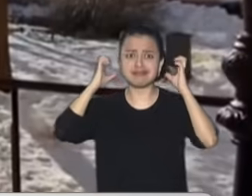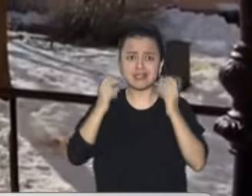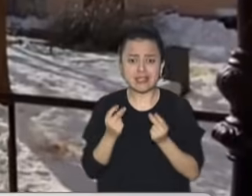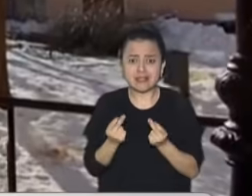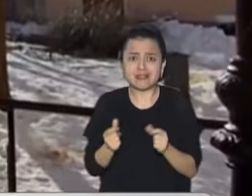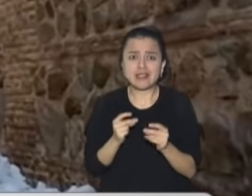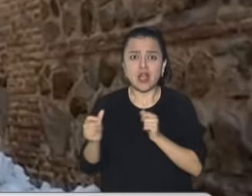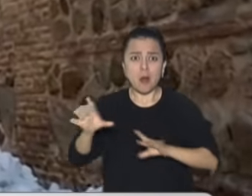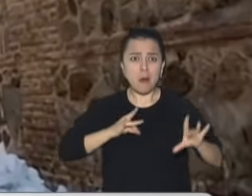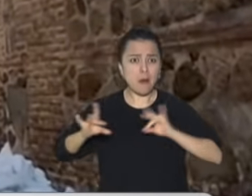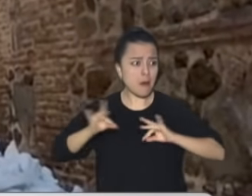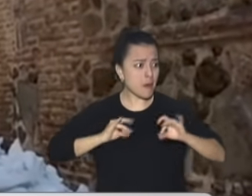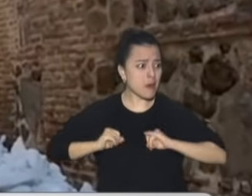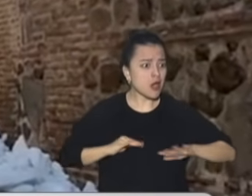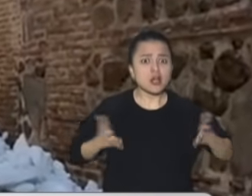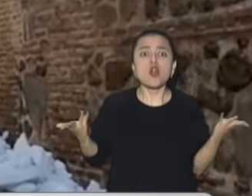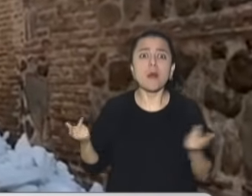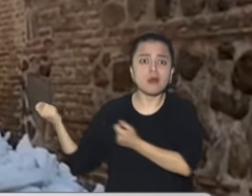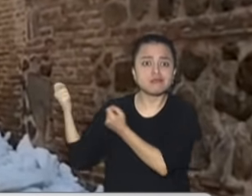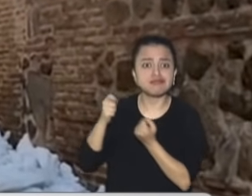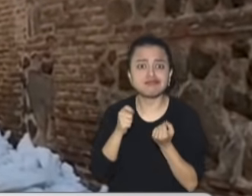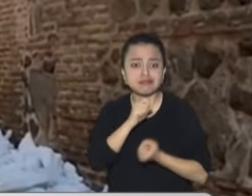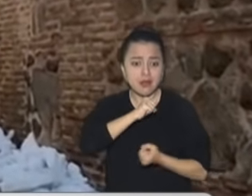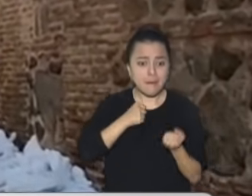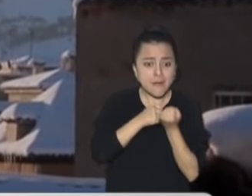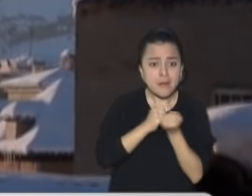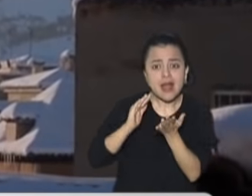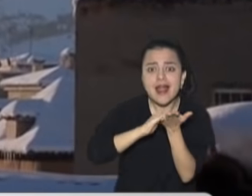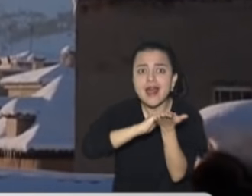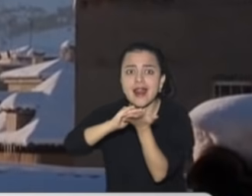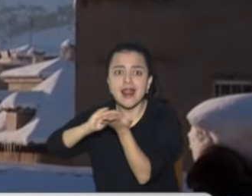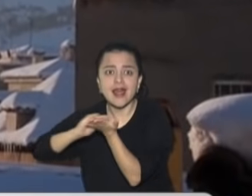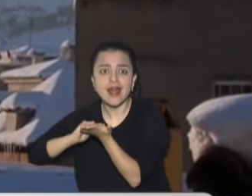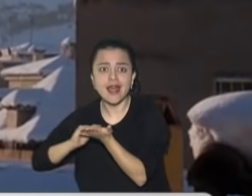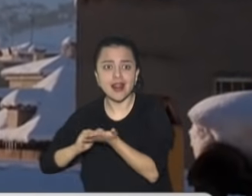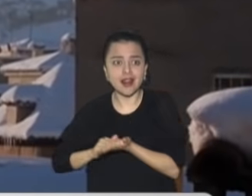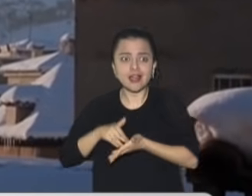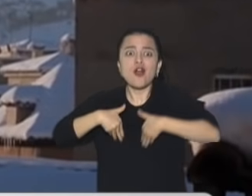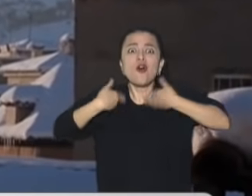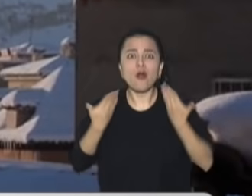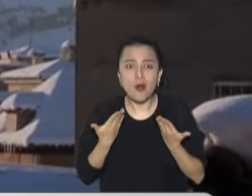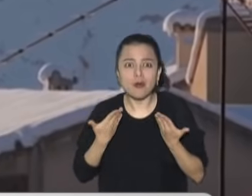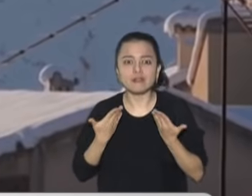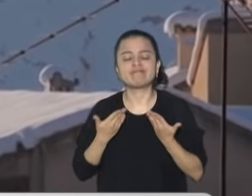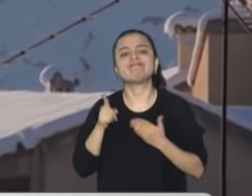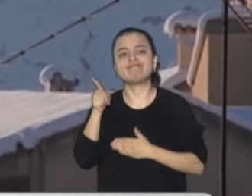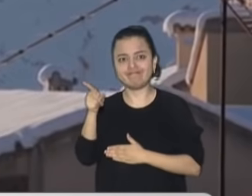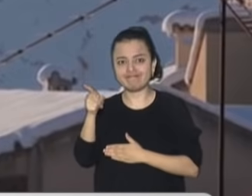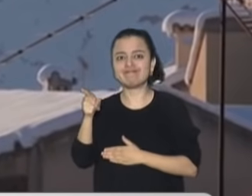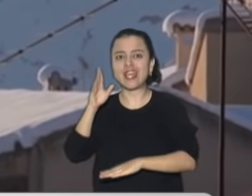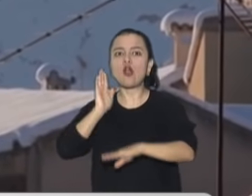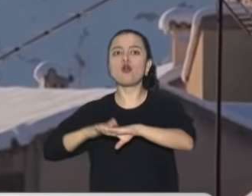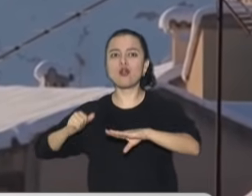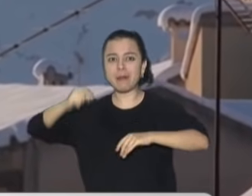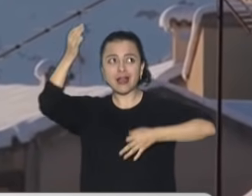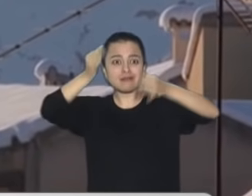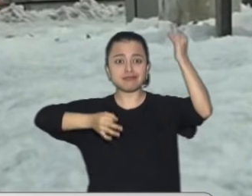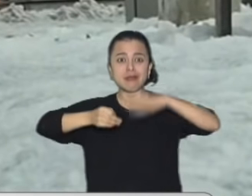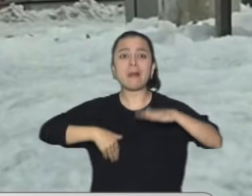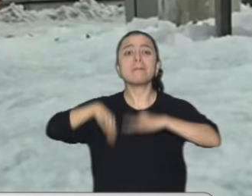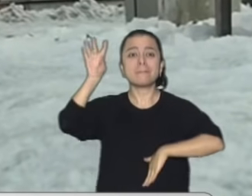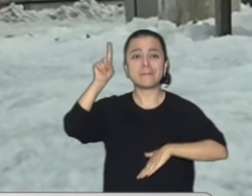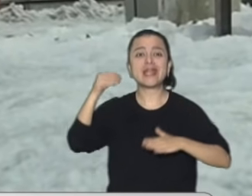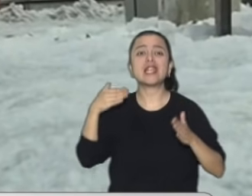rápida transferencia de recursos económicos como ayuda de emergencia para reparar los daños ocasionados por el temporal de nieve, que dejó más de